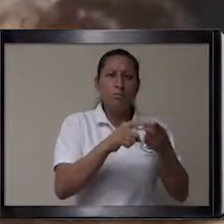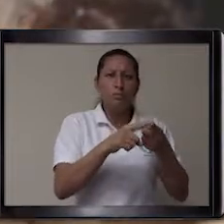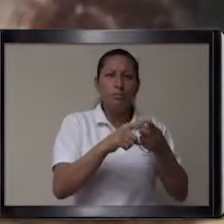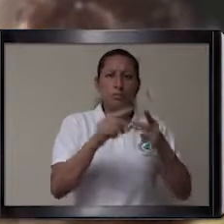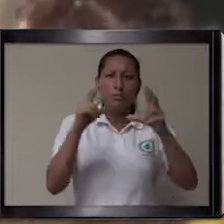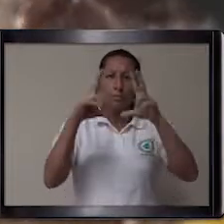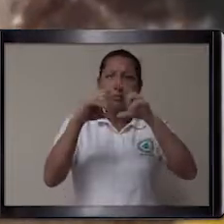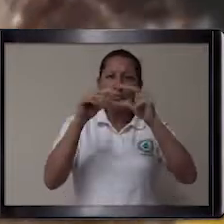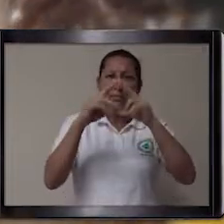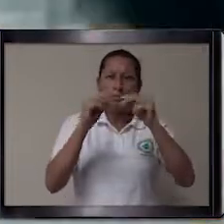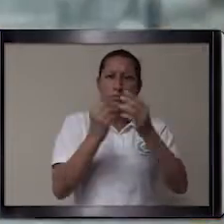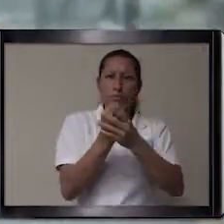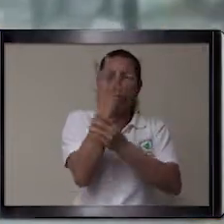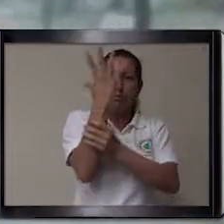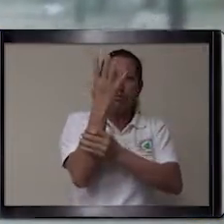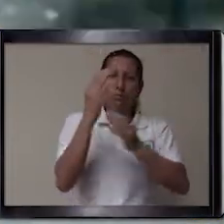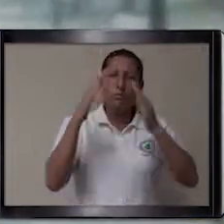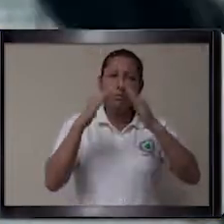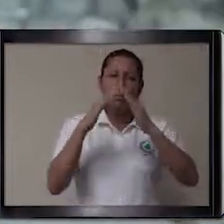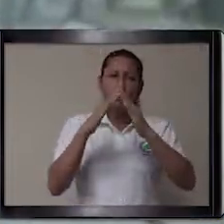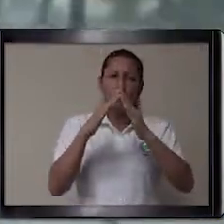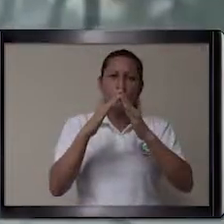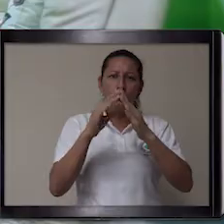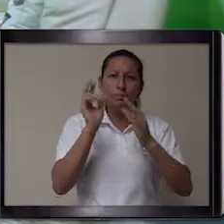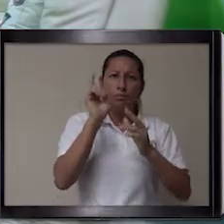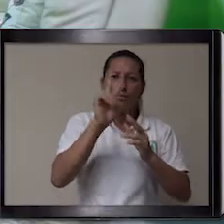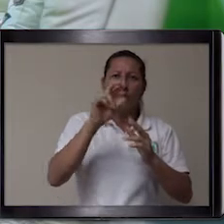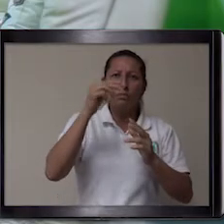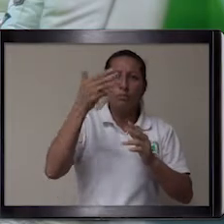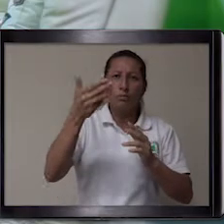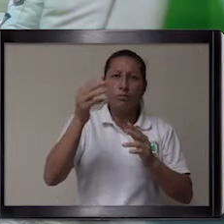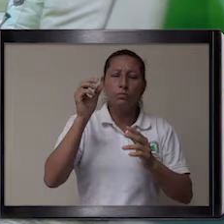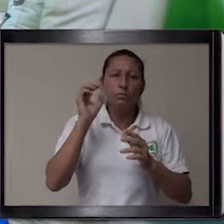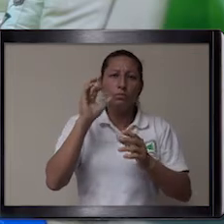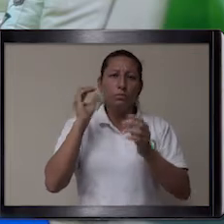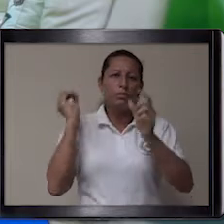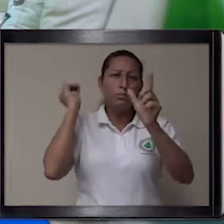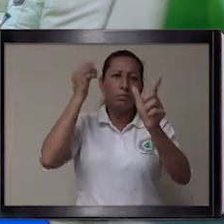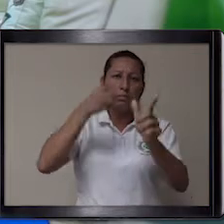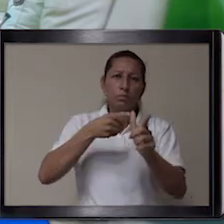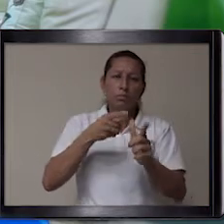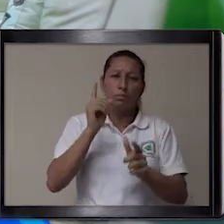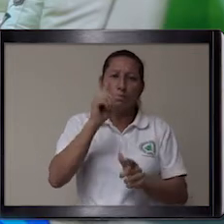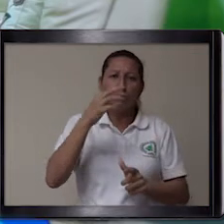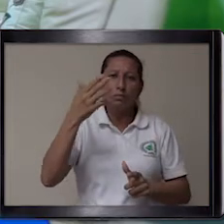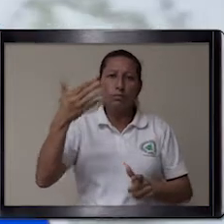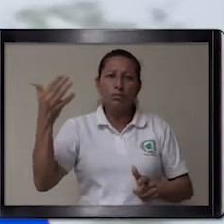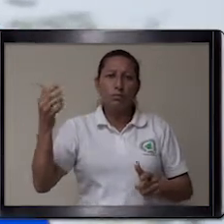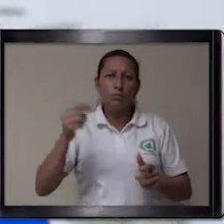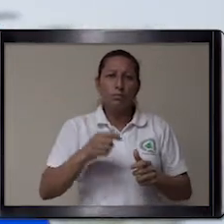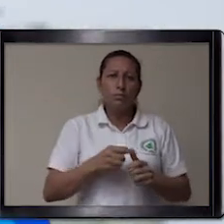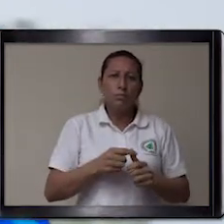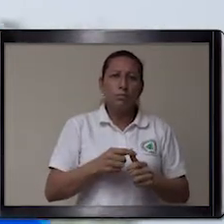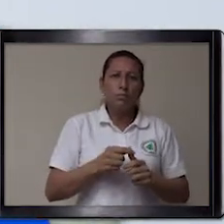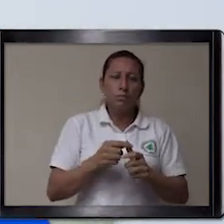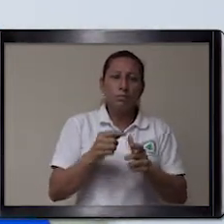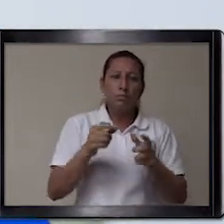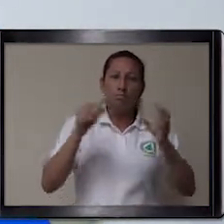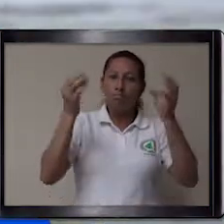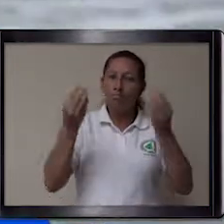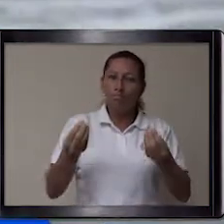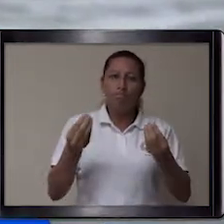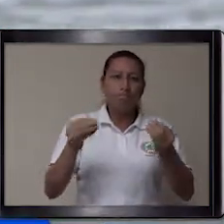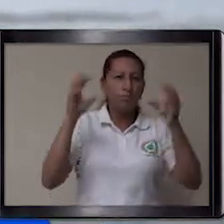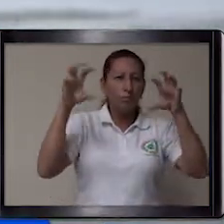Nicaragua, el volcán Casita, el 28 de octubre de 1998, fue en presencia